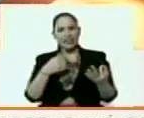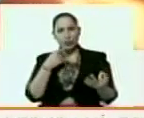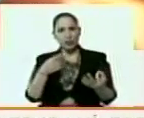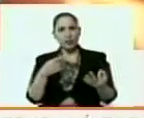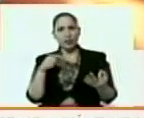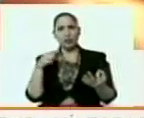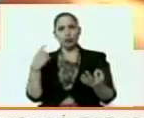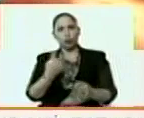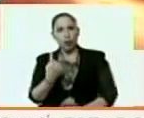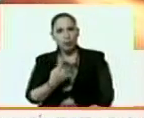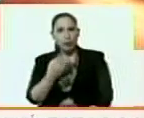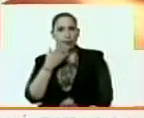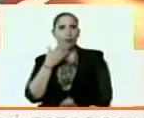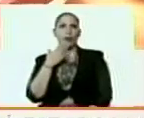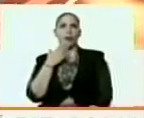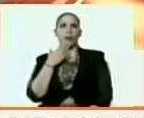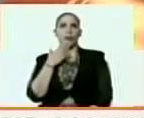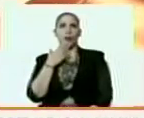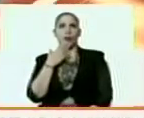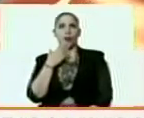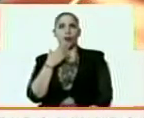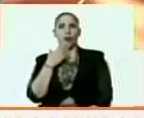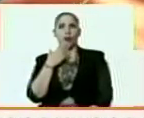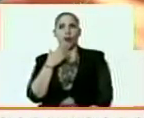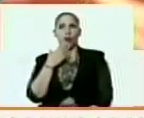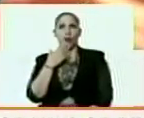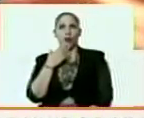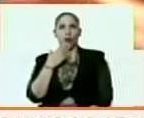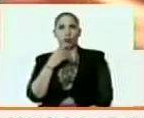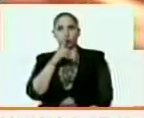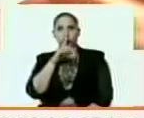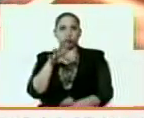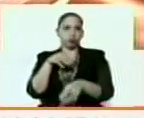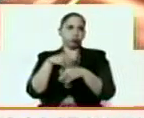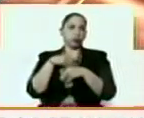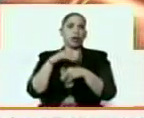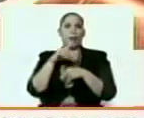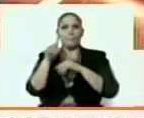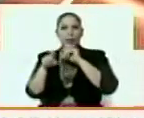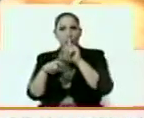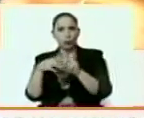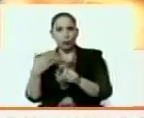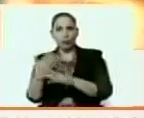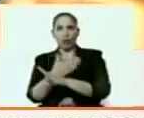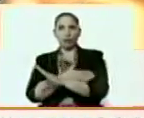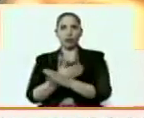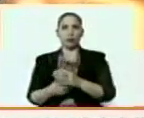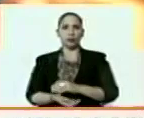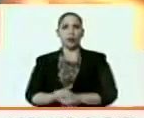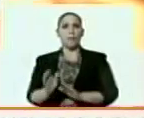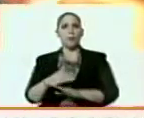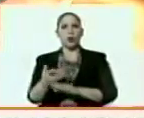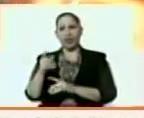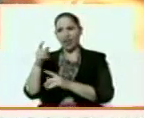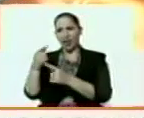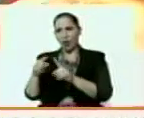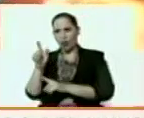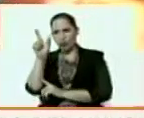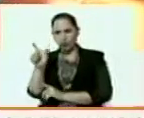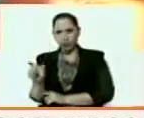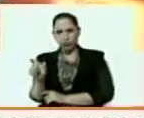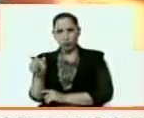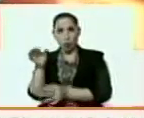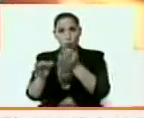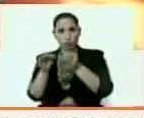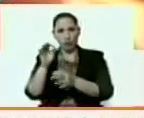trata solamente de que José Ignacio Hernández se hubiera inhibido. Es que la pregunta es anterior, ¿por qué lo ponen a él? Claro. Porque justamente